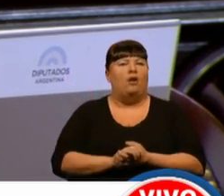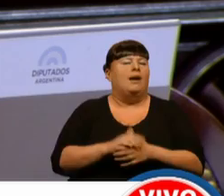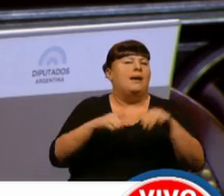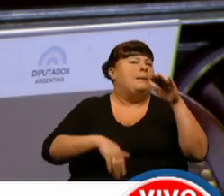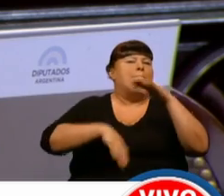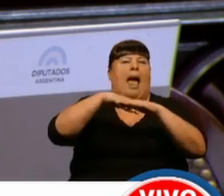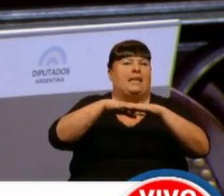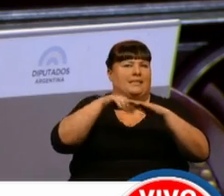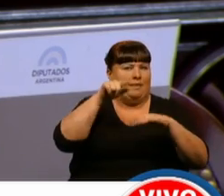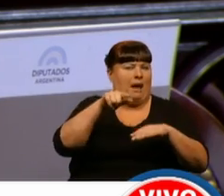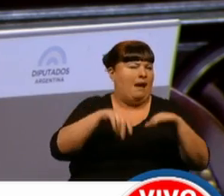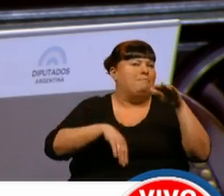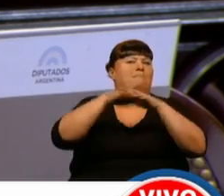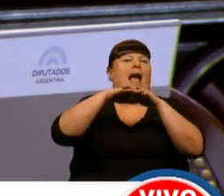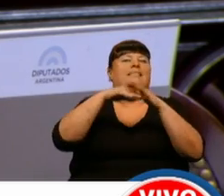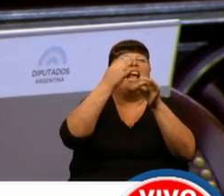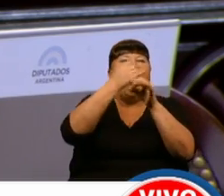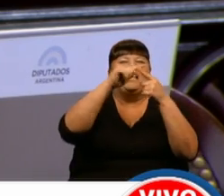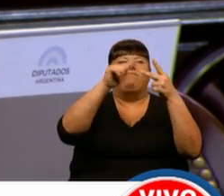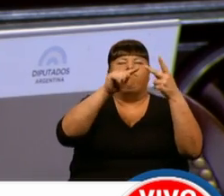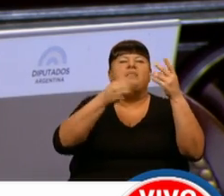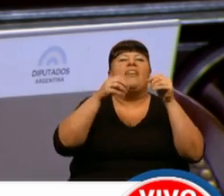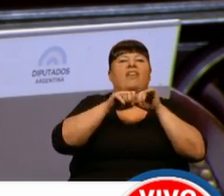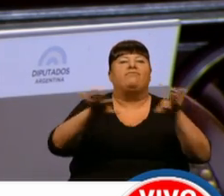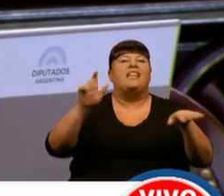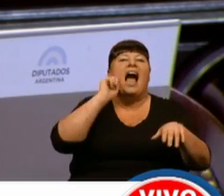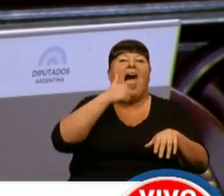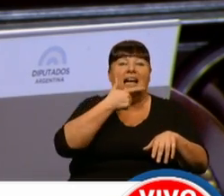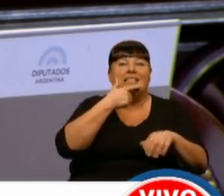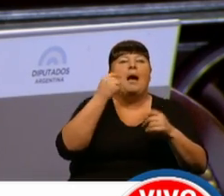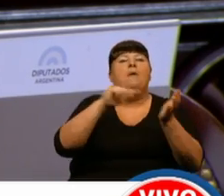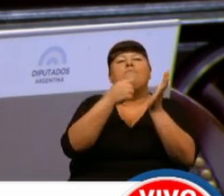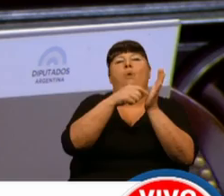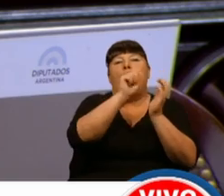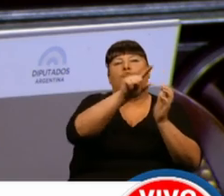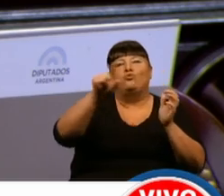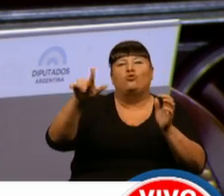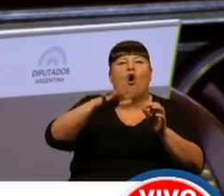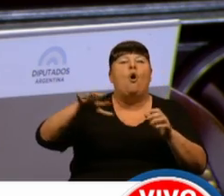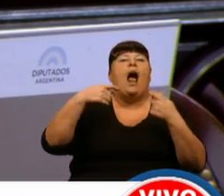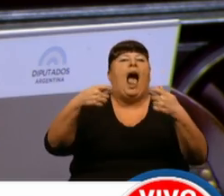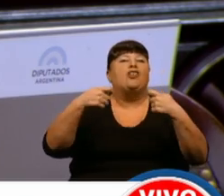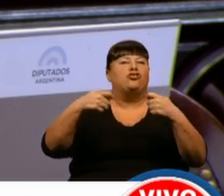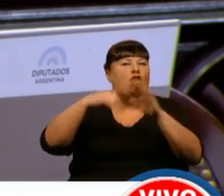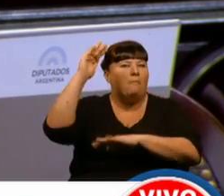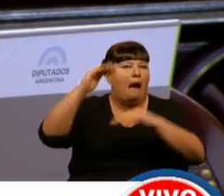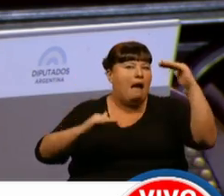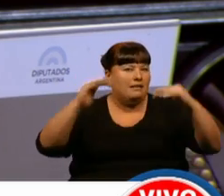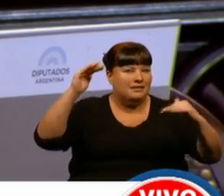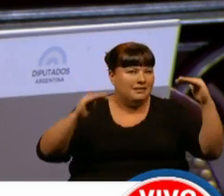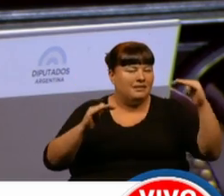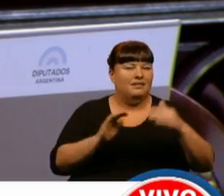es la máxima categoría la máxima clasificación que tiene la distribuidora de gas para calificar por su consumo aún